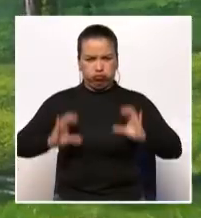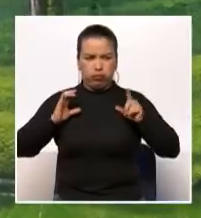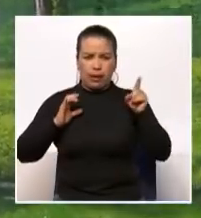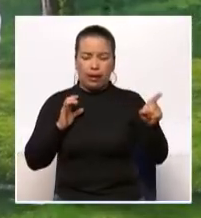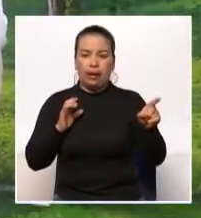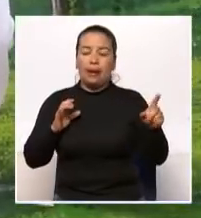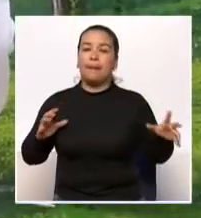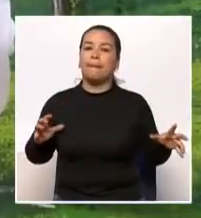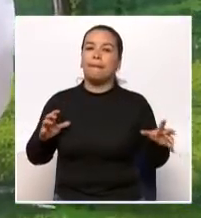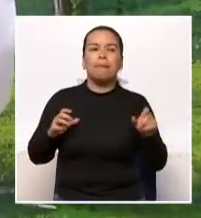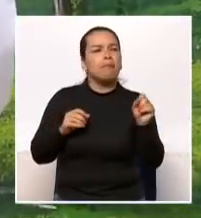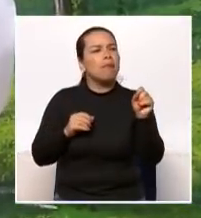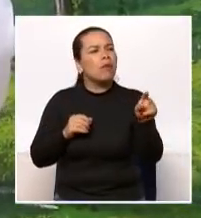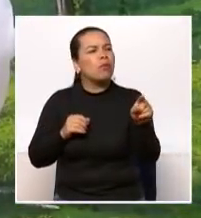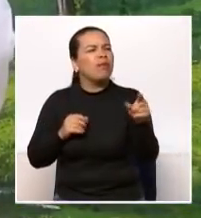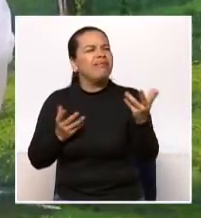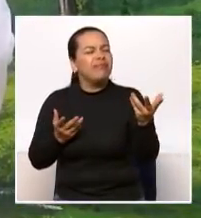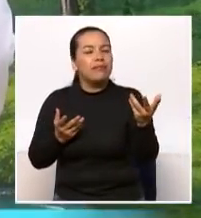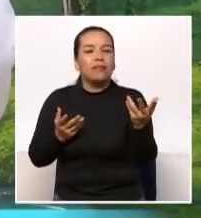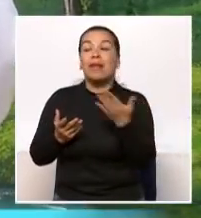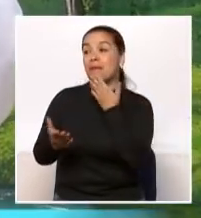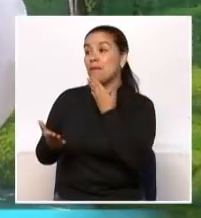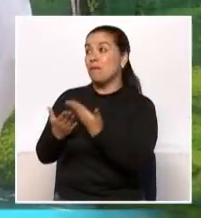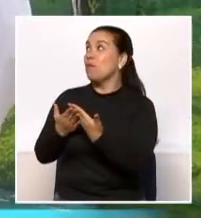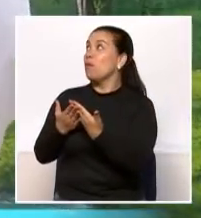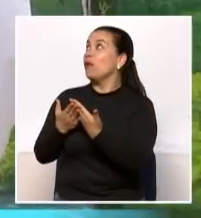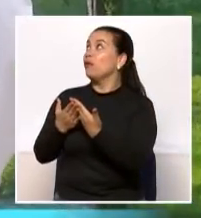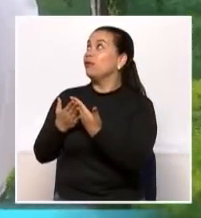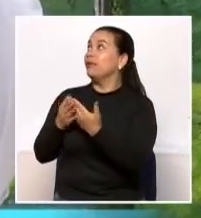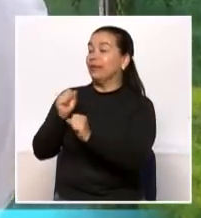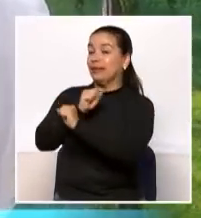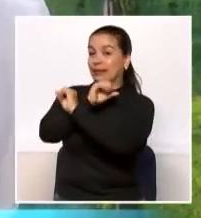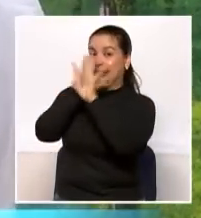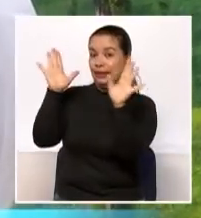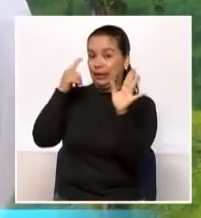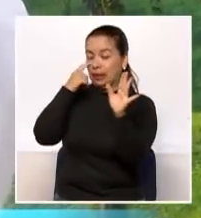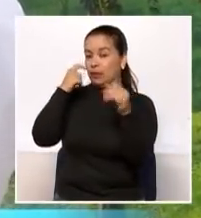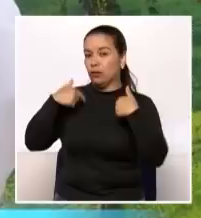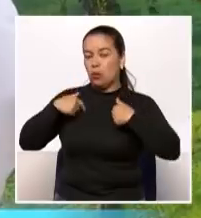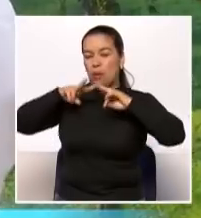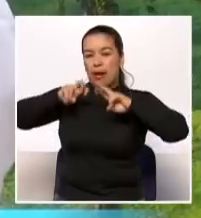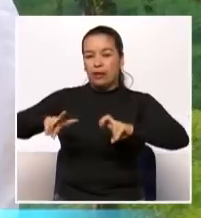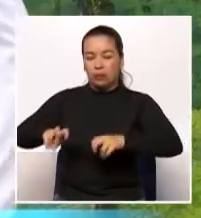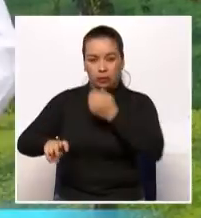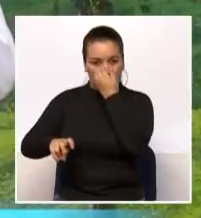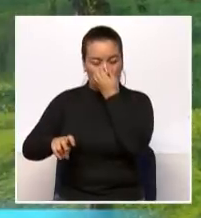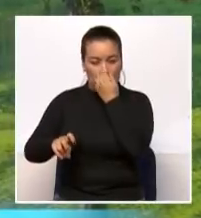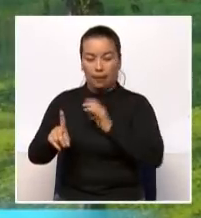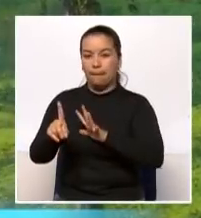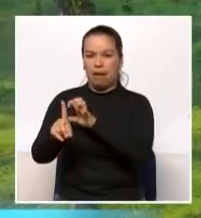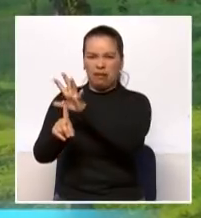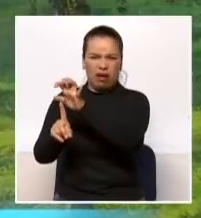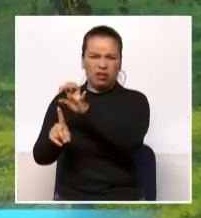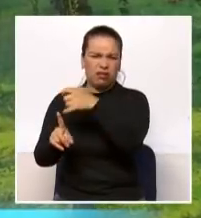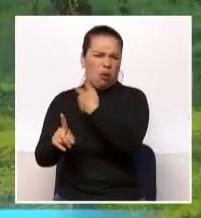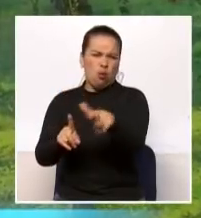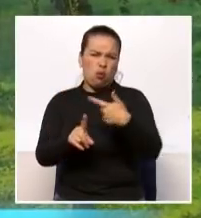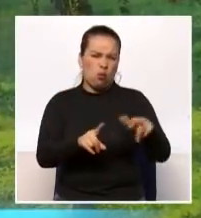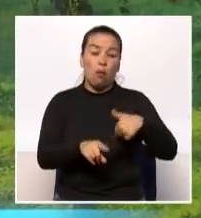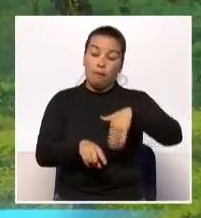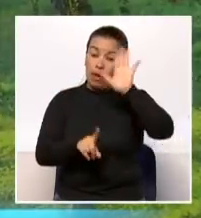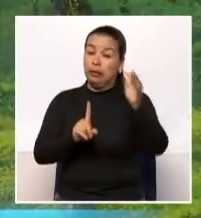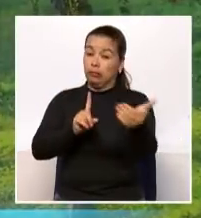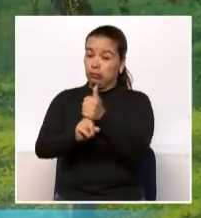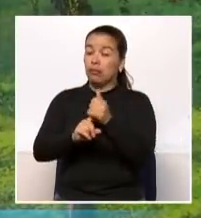PET-CT, ¿qué es? Tomografía por emisión de positrones se llama. Okay. Sí, estudios para el cáncer y sirve para muchas cosas, pero principalmente se